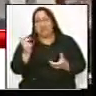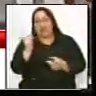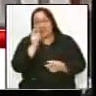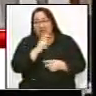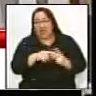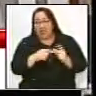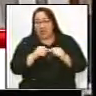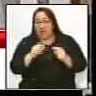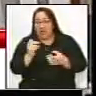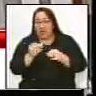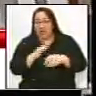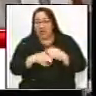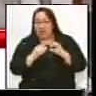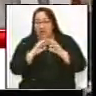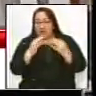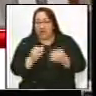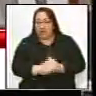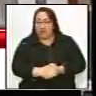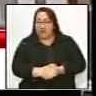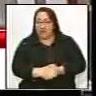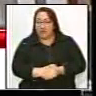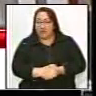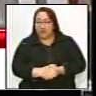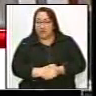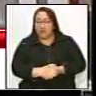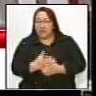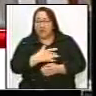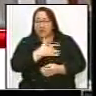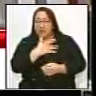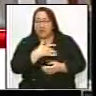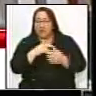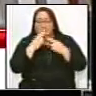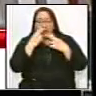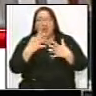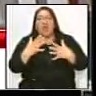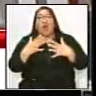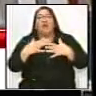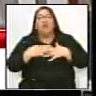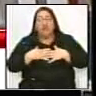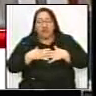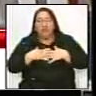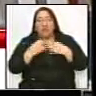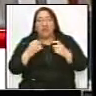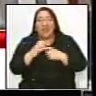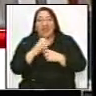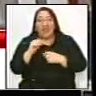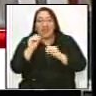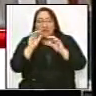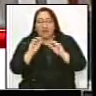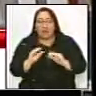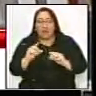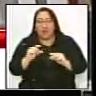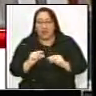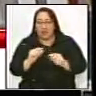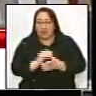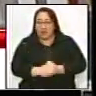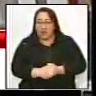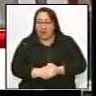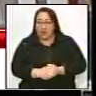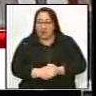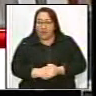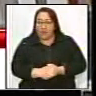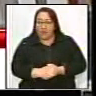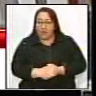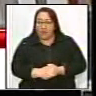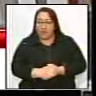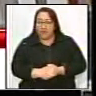la economía de las familias no sienta algún tipo de respiro, porque los costos han disminuido digamos con estas instalaciones